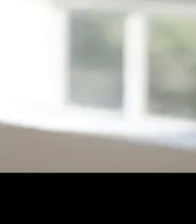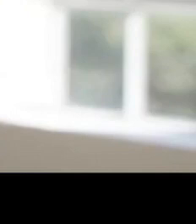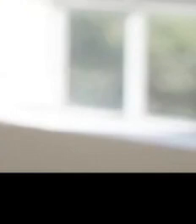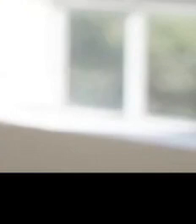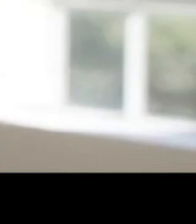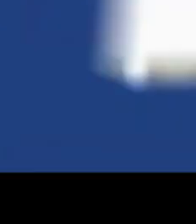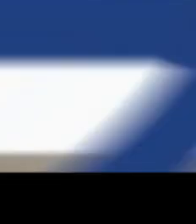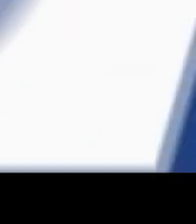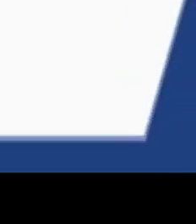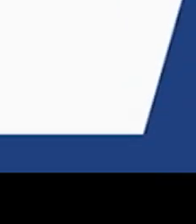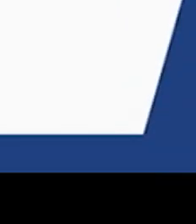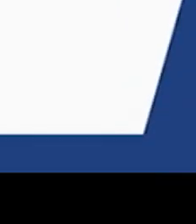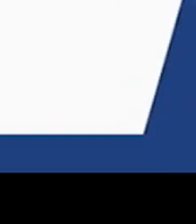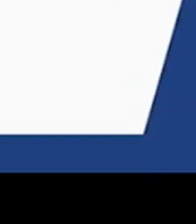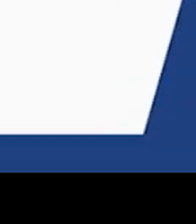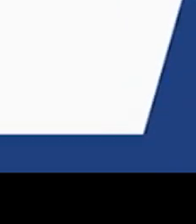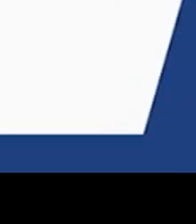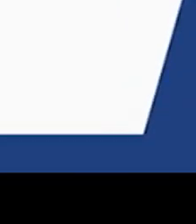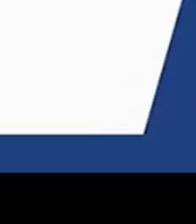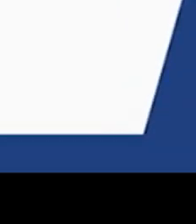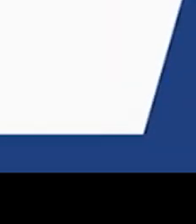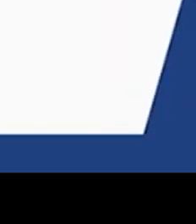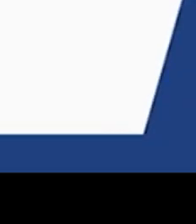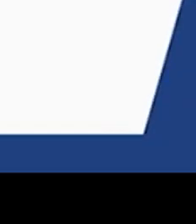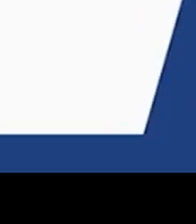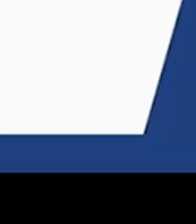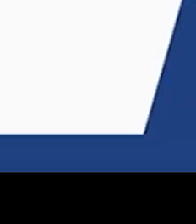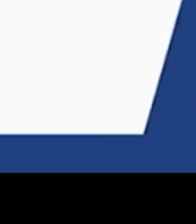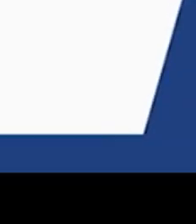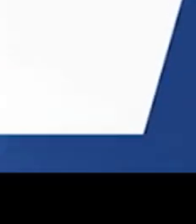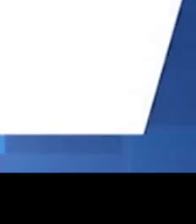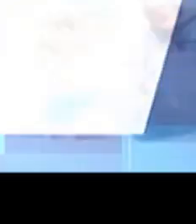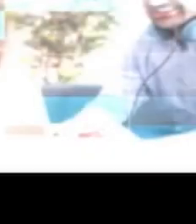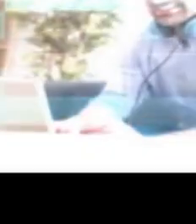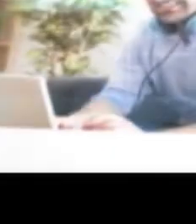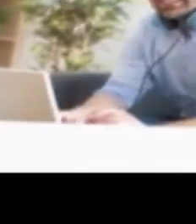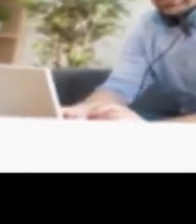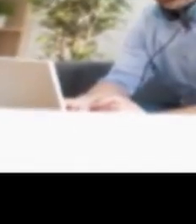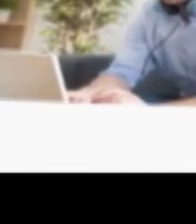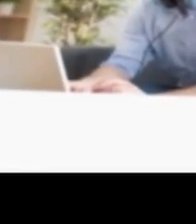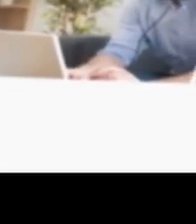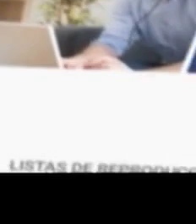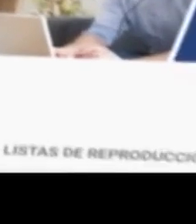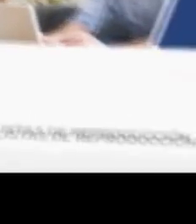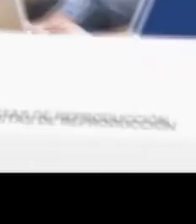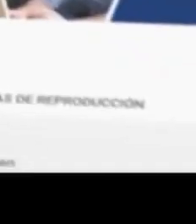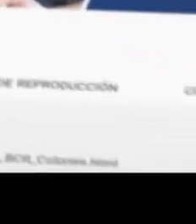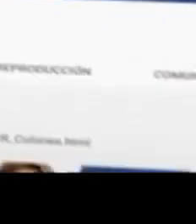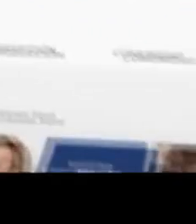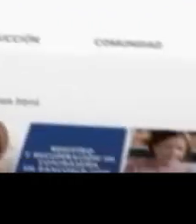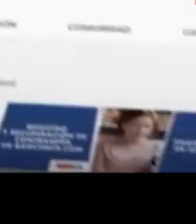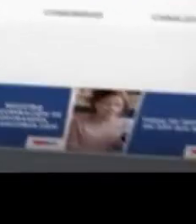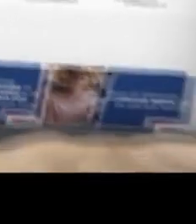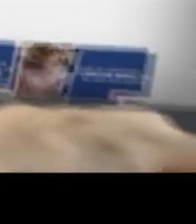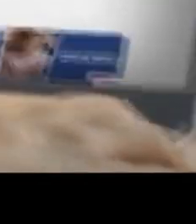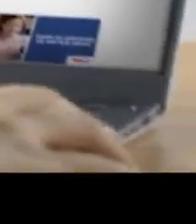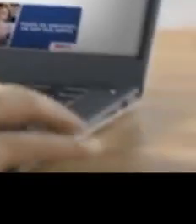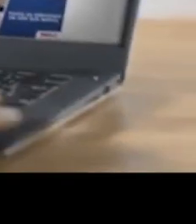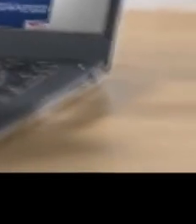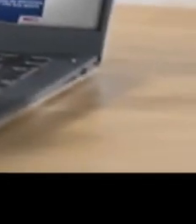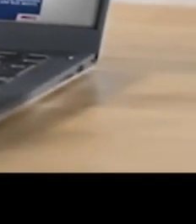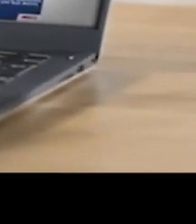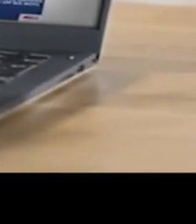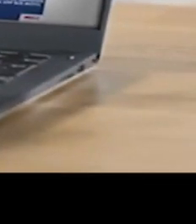sus canales digitales, bancobcr.com y app BCR Móvil. Ingrese al canal de YouTube del Banco de Costa Rica y